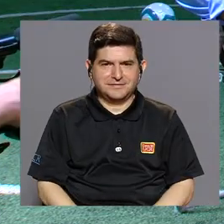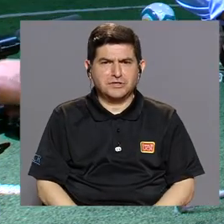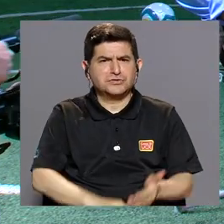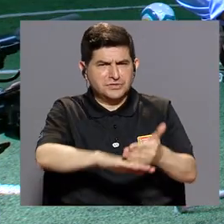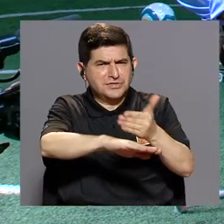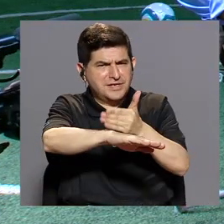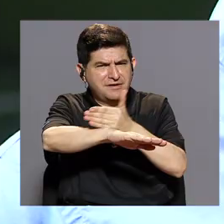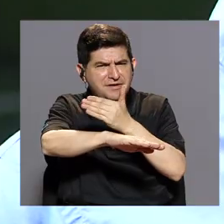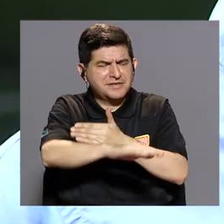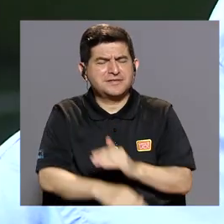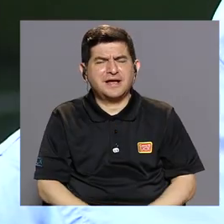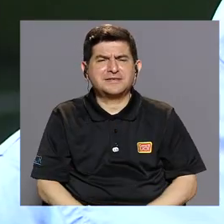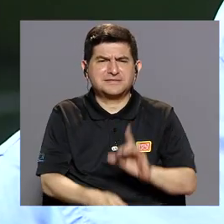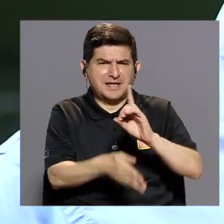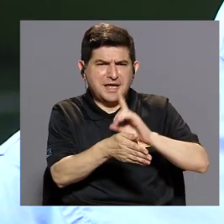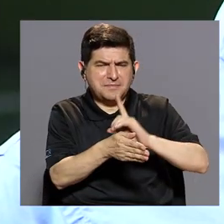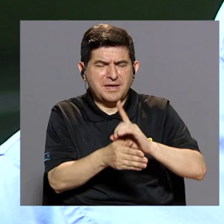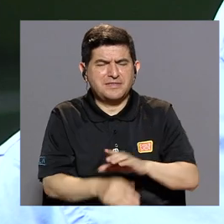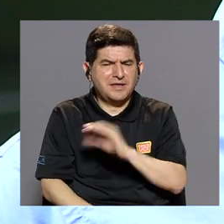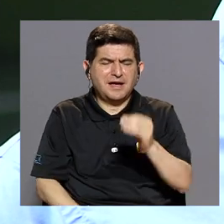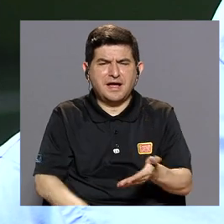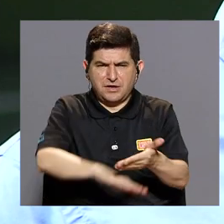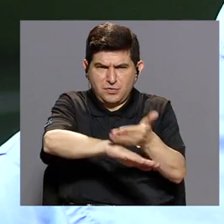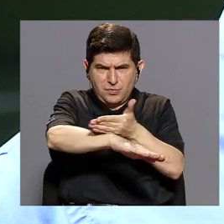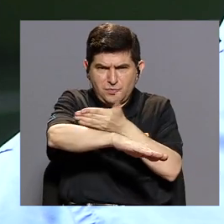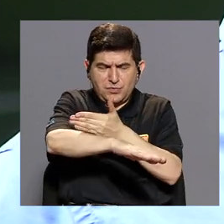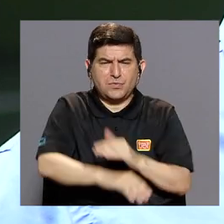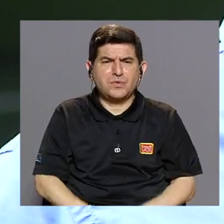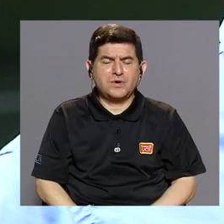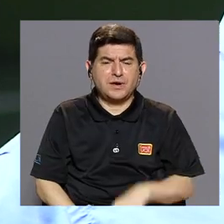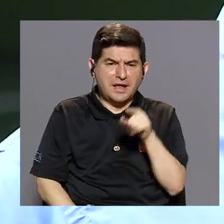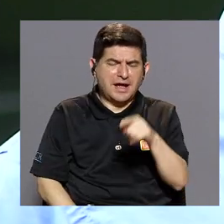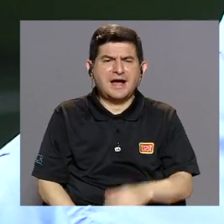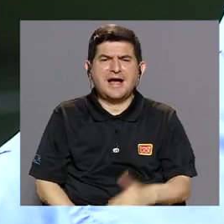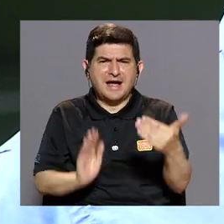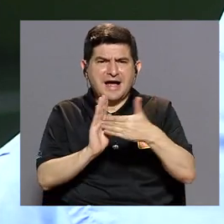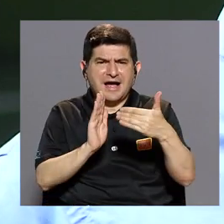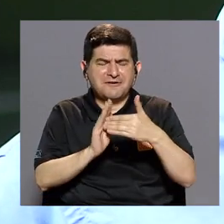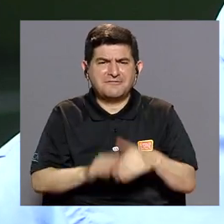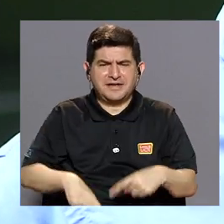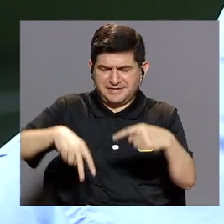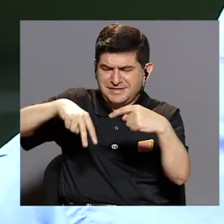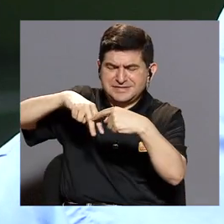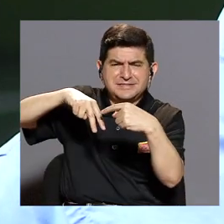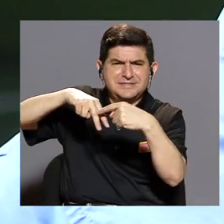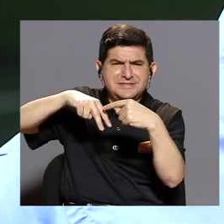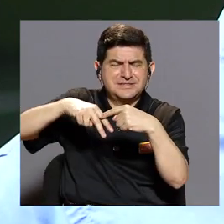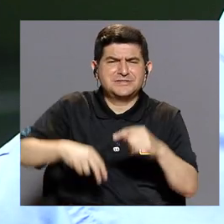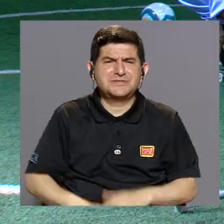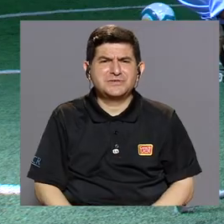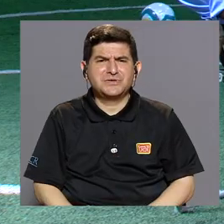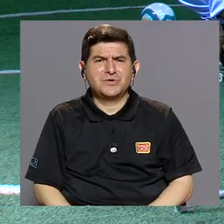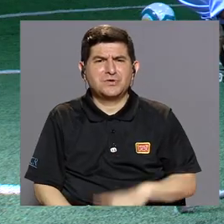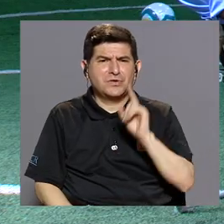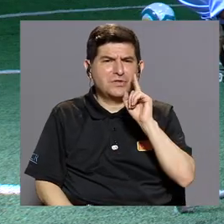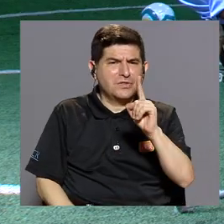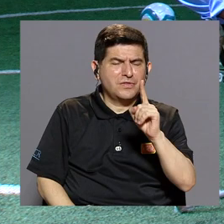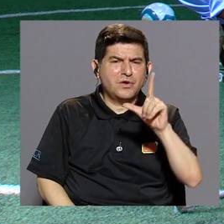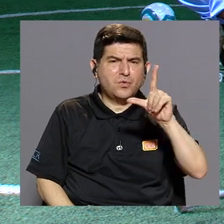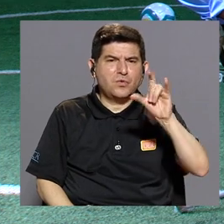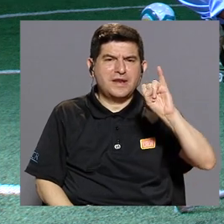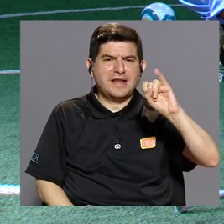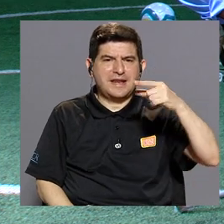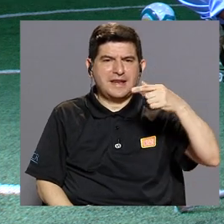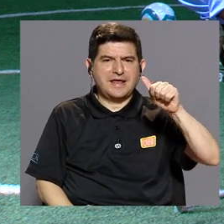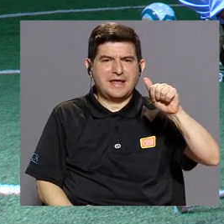y esto. Se ha avanzado mucho en la parte médica y de recuperación, uh-huh. porque antes un cruzado era para que se retirara del fútbol cualquiera. Sí, no, yo creo que en